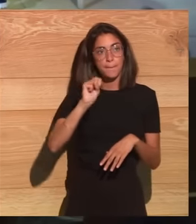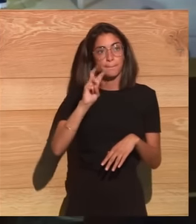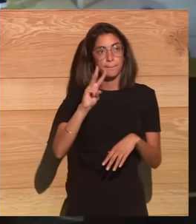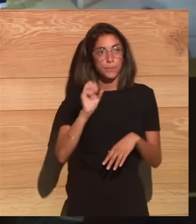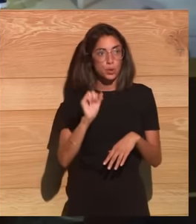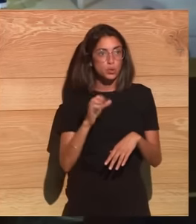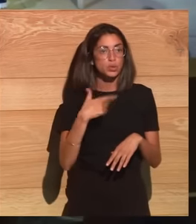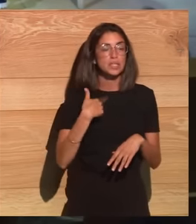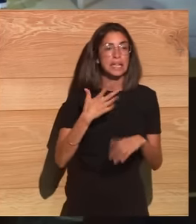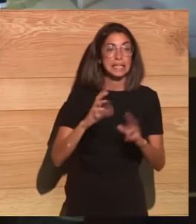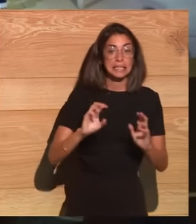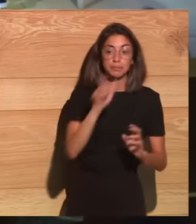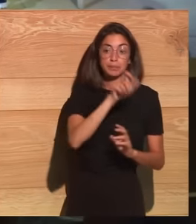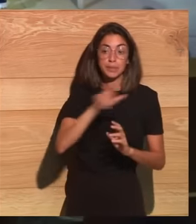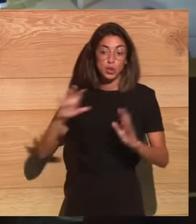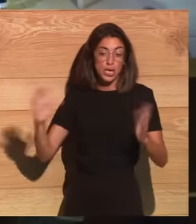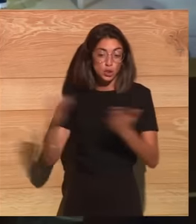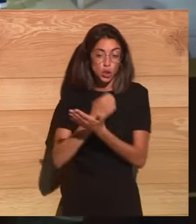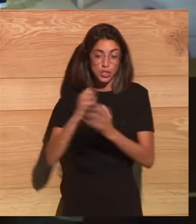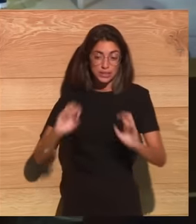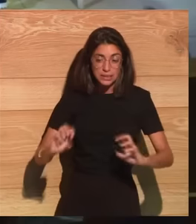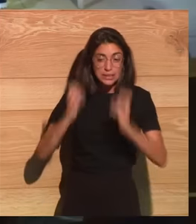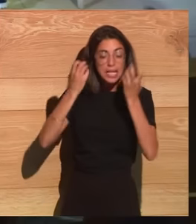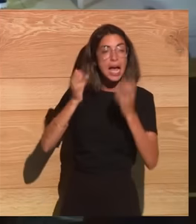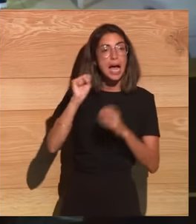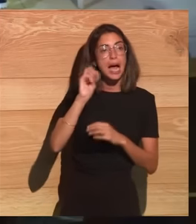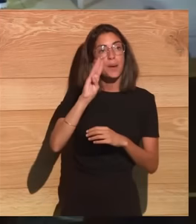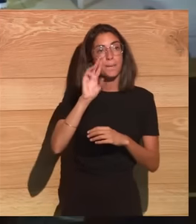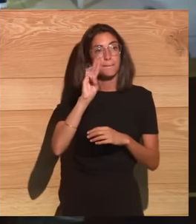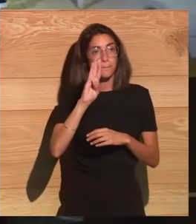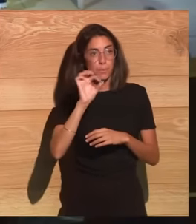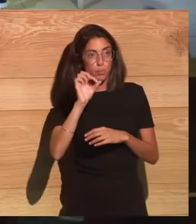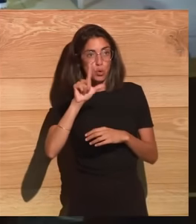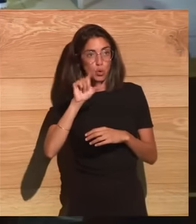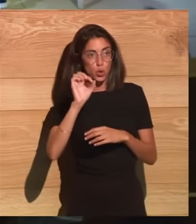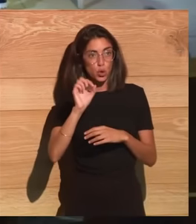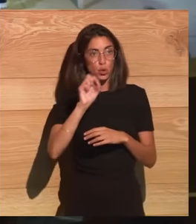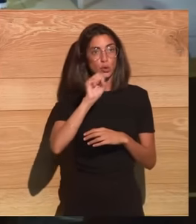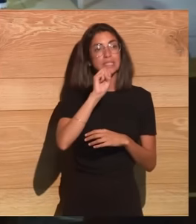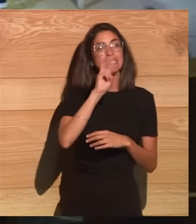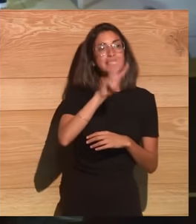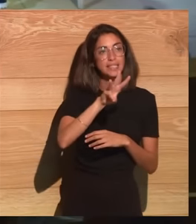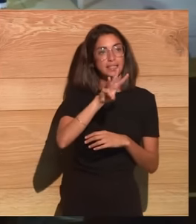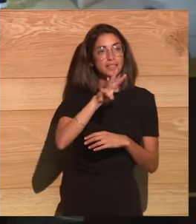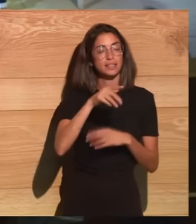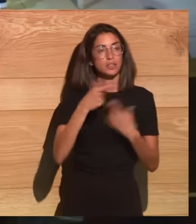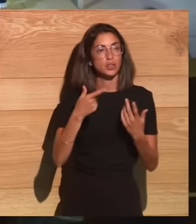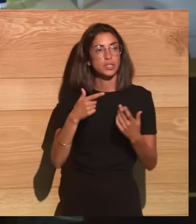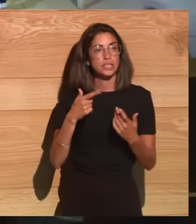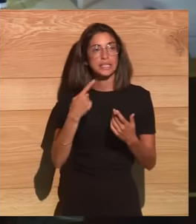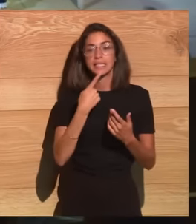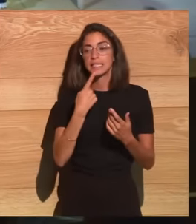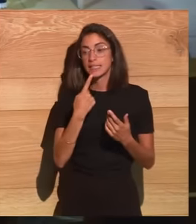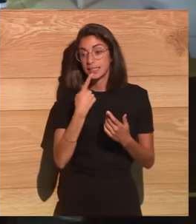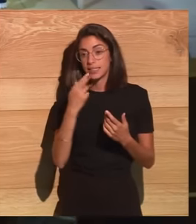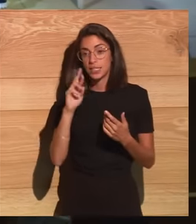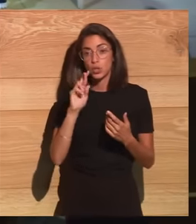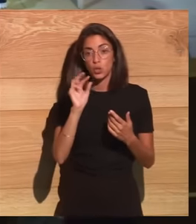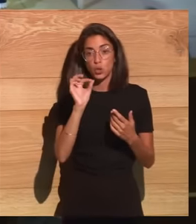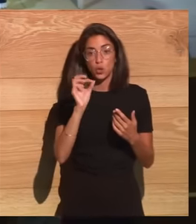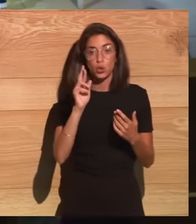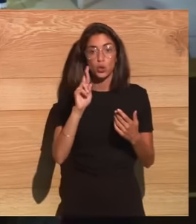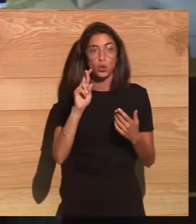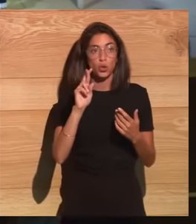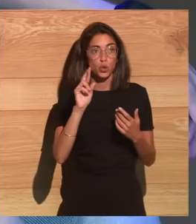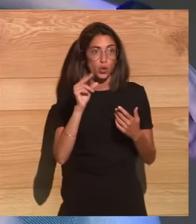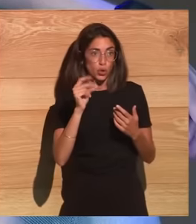del Apolo 13, y él se encerró en una hora y al cabo de una hora salió con unos cálculos y dijo Rodrigo, ¿ves? Por esto sé